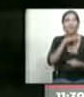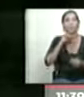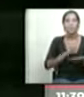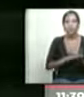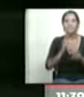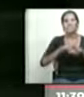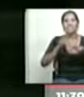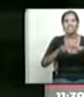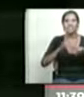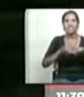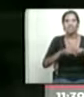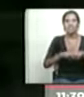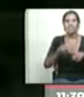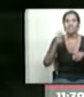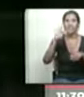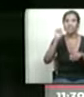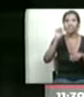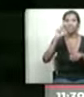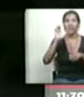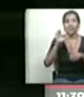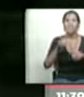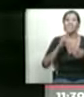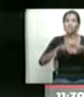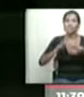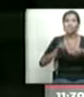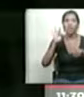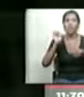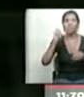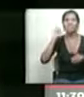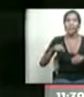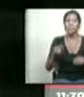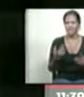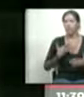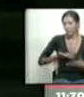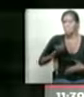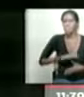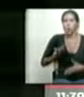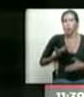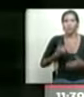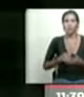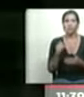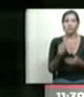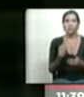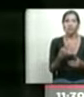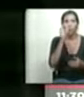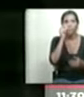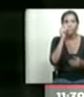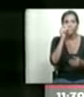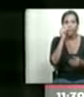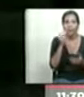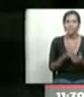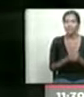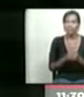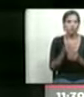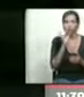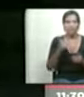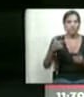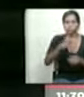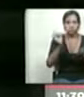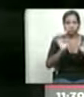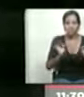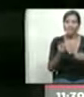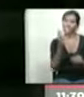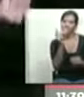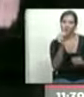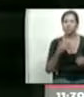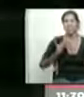este niño de las FARC. Que los niños de las FARC también nos importan. Primero, los papás estaban desmovilizados. Segundo, ¿qué